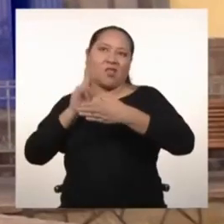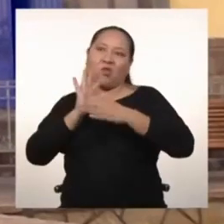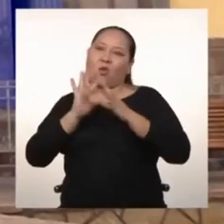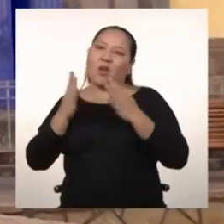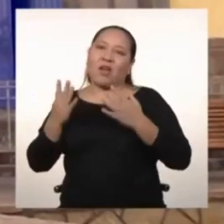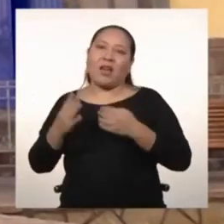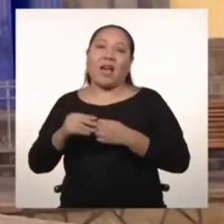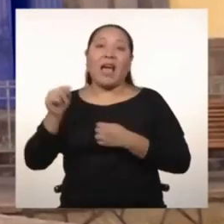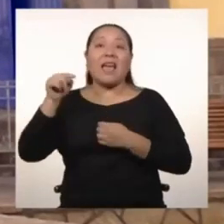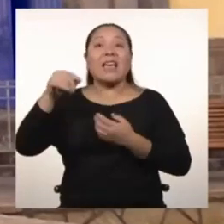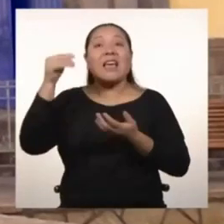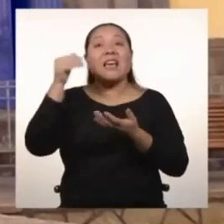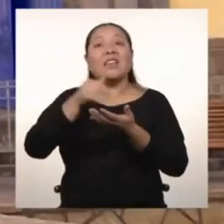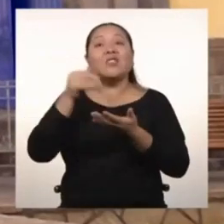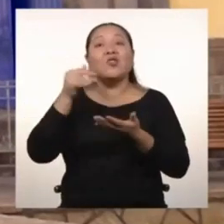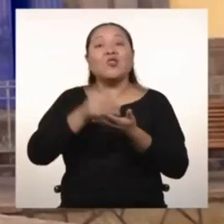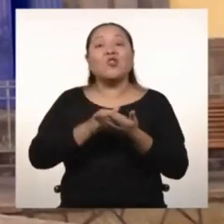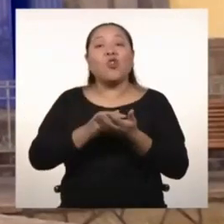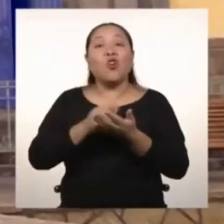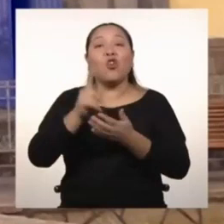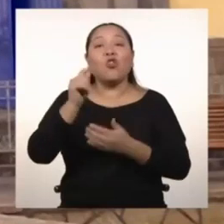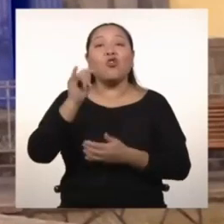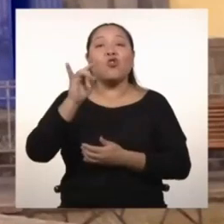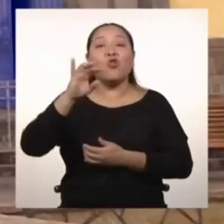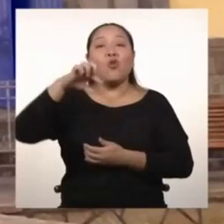Amaru II. En